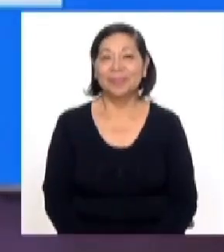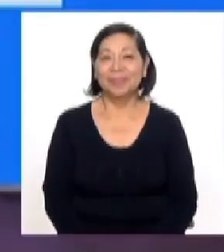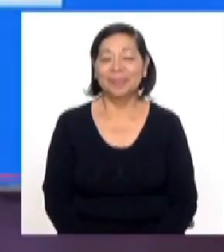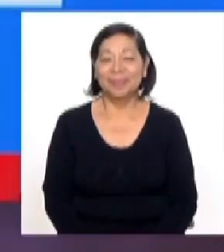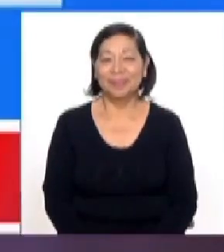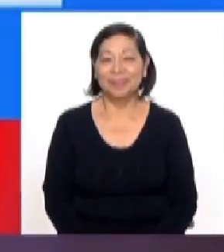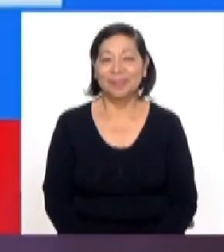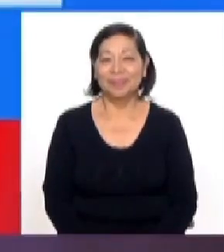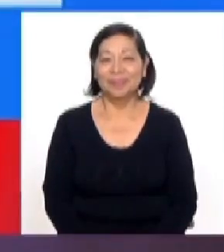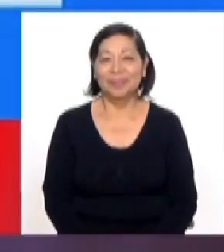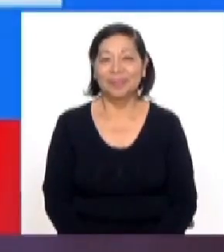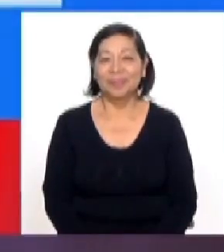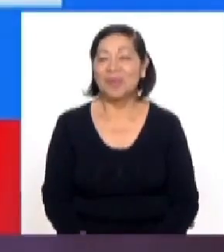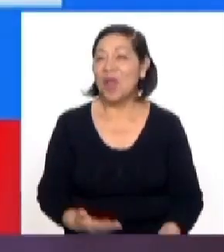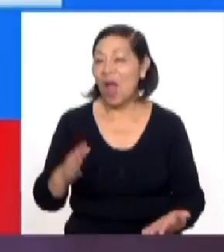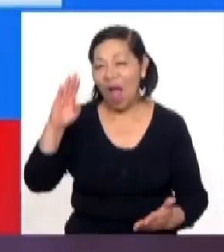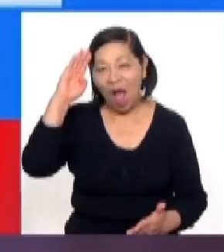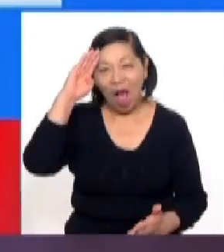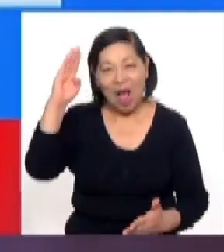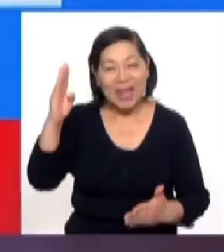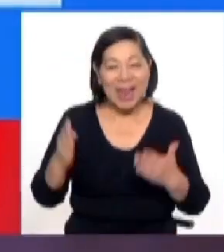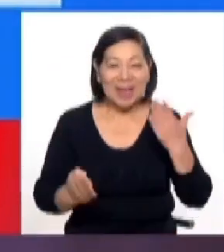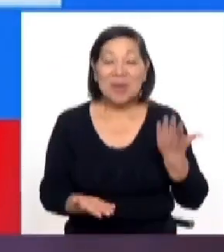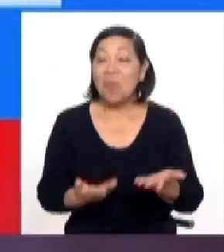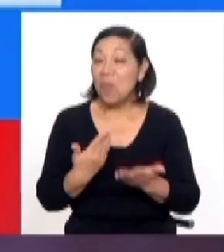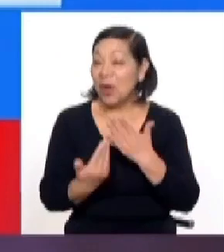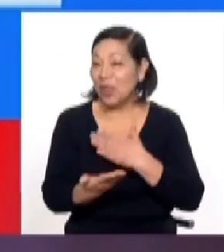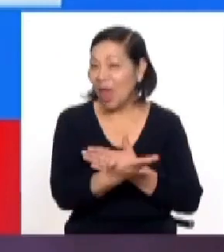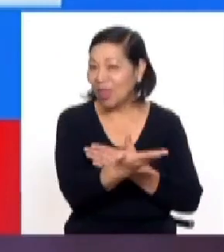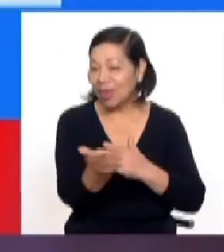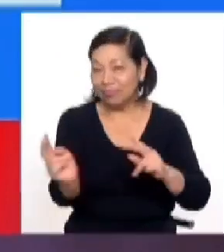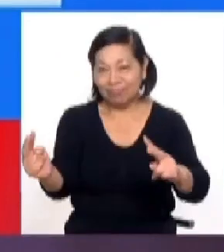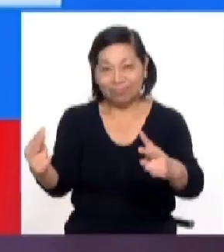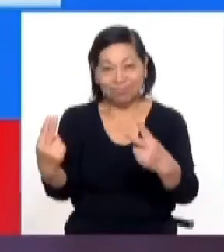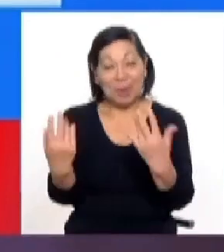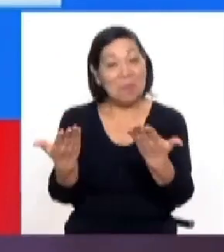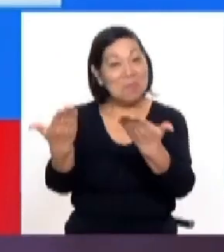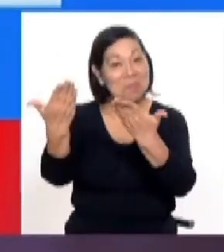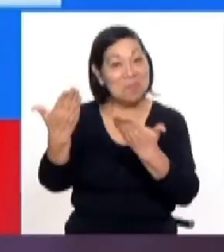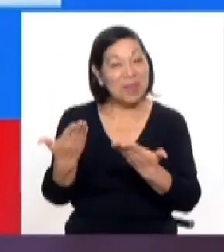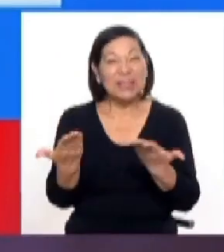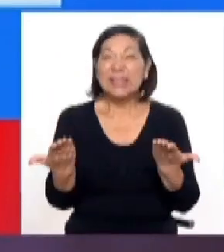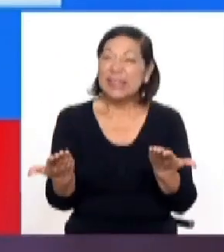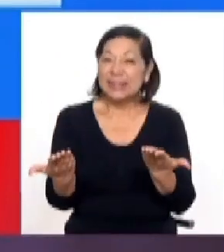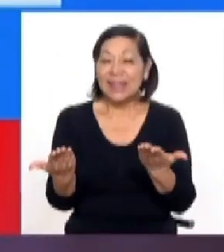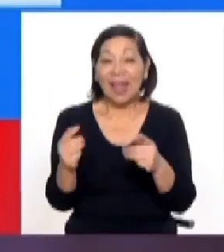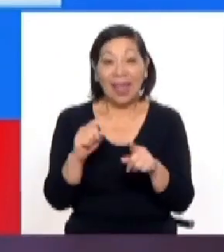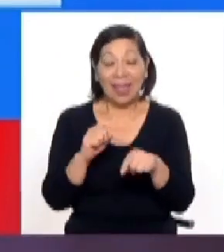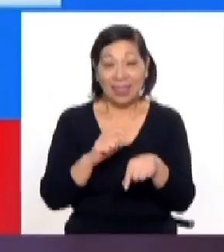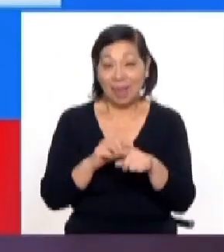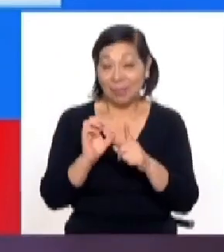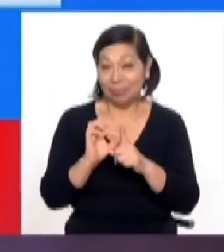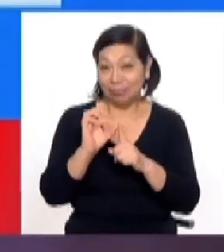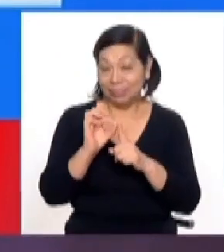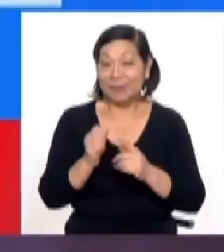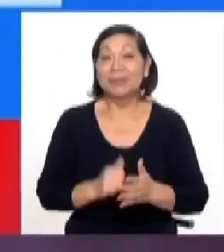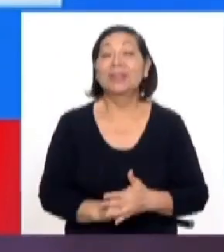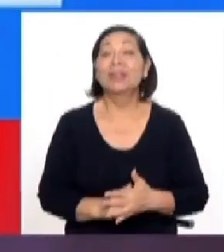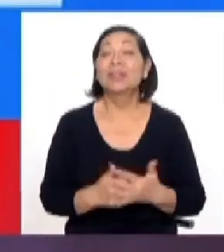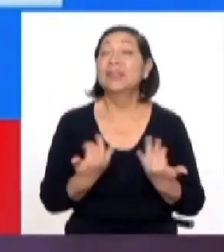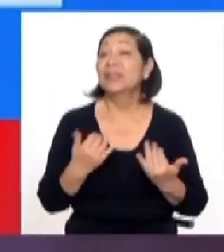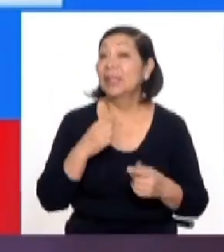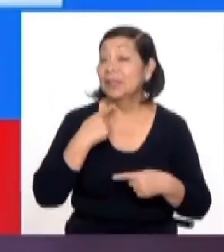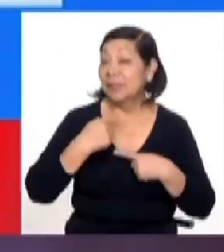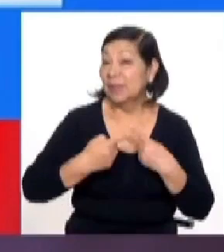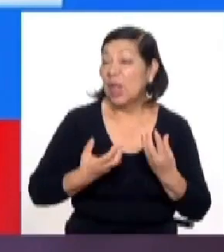David Hola mafer homar buenos días a todos nuestros televidentes Bienvenidos a su segmento del tiempo en tv Perú vamos a